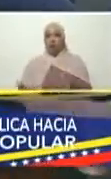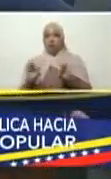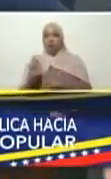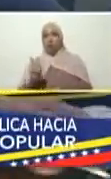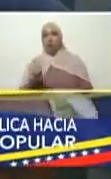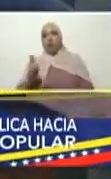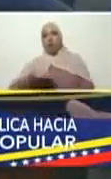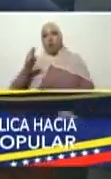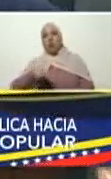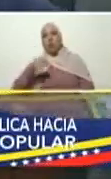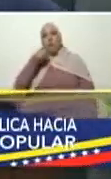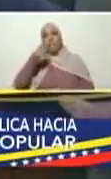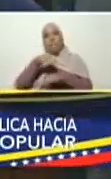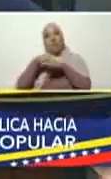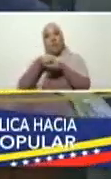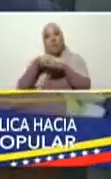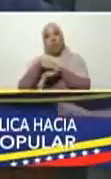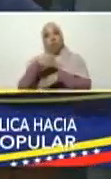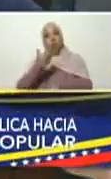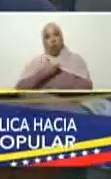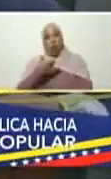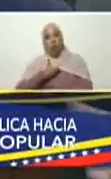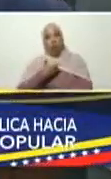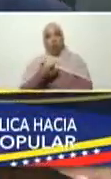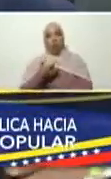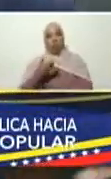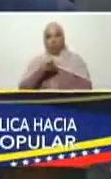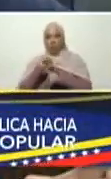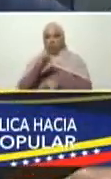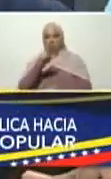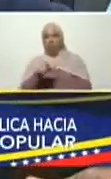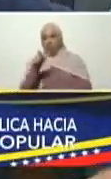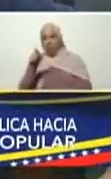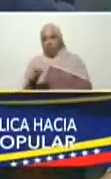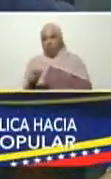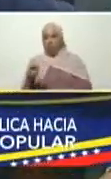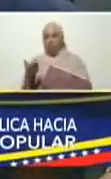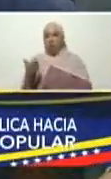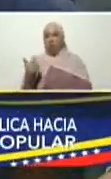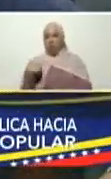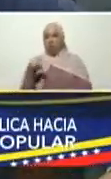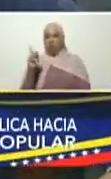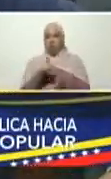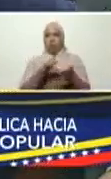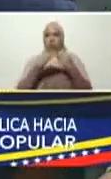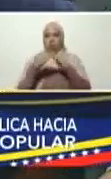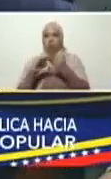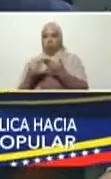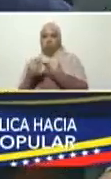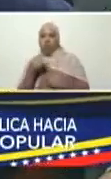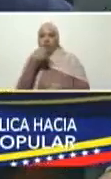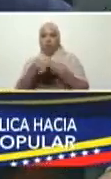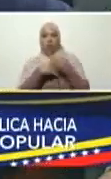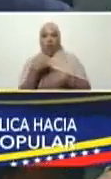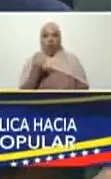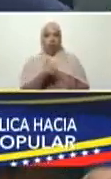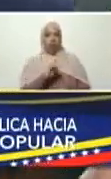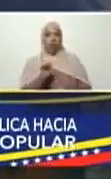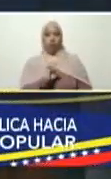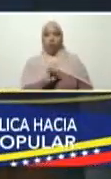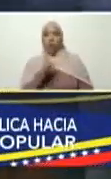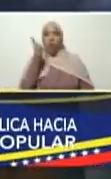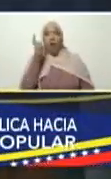ningún ministro, ninguna ministra, ningún alcalde, ninguna alcaldesa, ningún concejal, ninguna concejala al territorio de una comuna a decir qué hacer, sino que primero escucha al pueblo